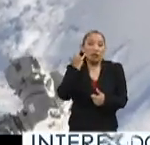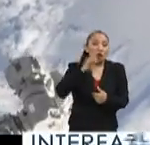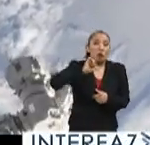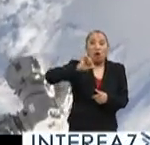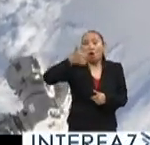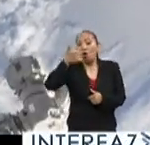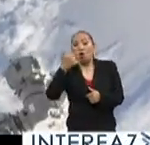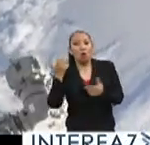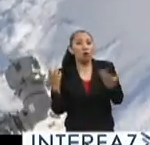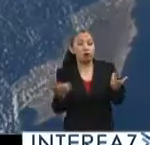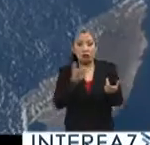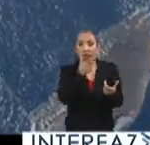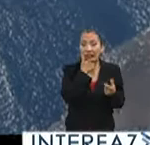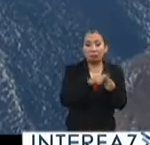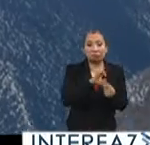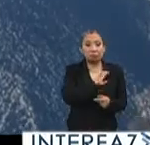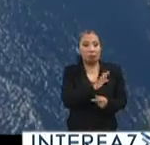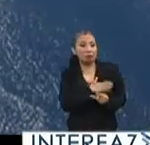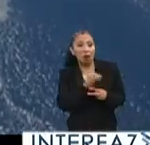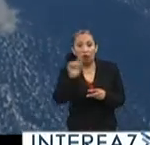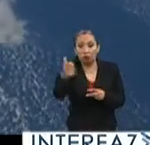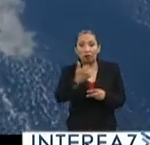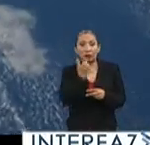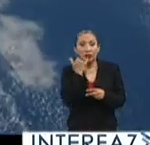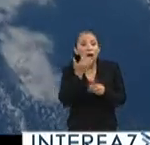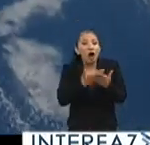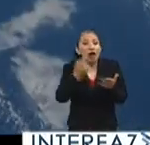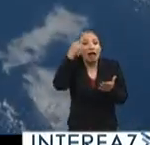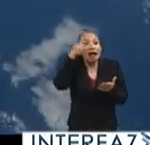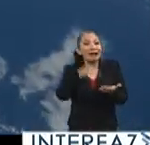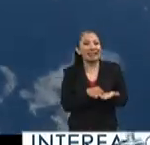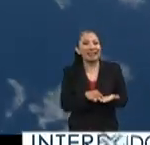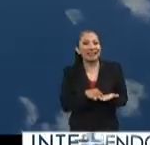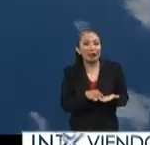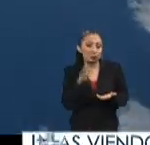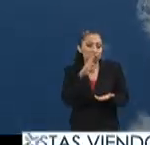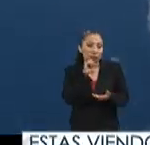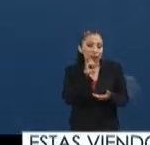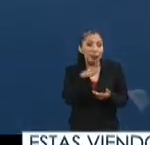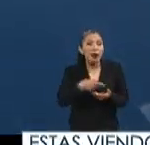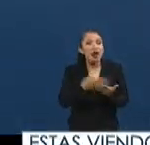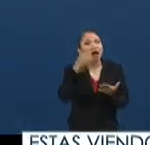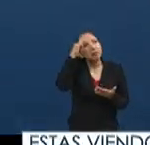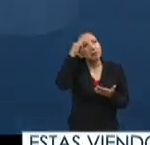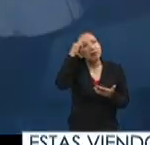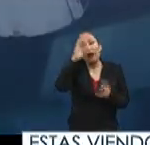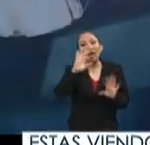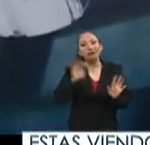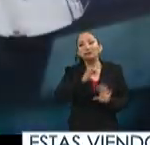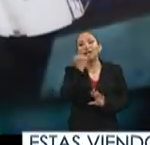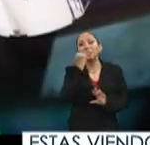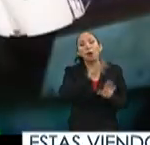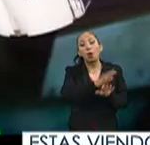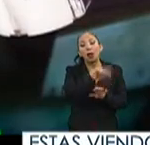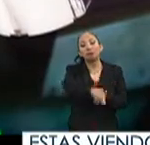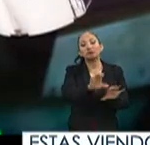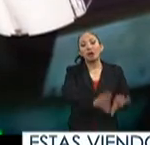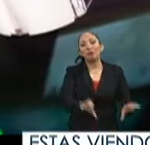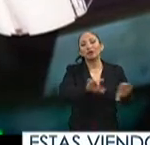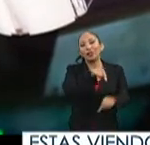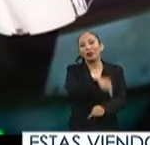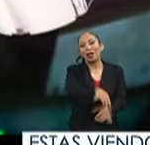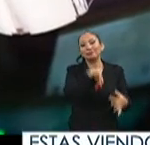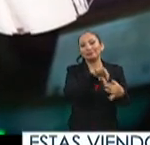idioma, inglés, español, otro idioma. Ahora pienso ruso. Sí, también, pero ahora pienso que el otro idioma es el idioma de